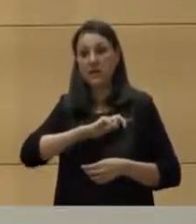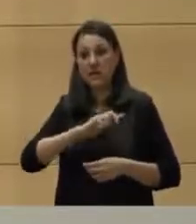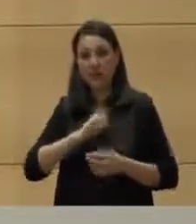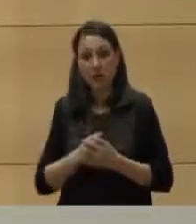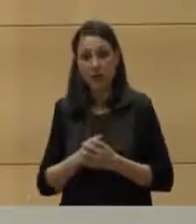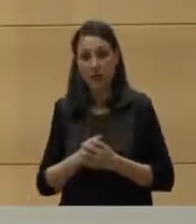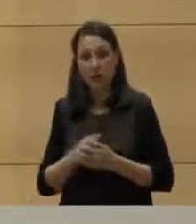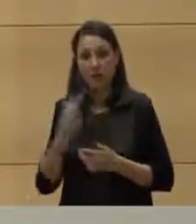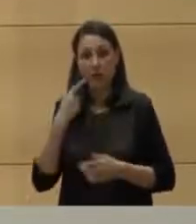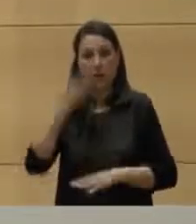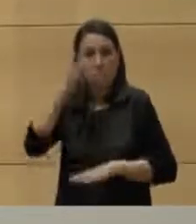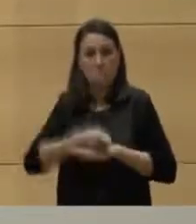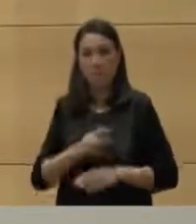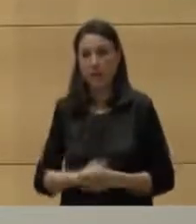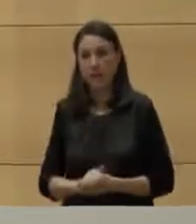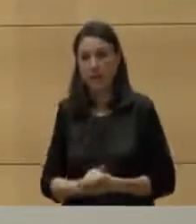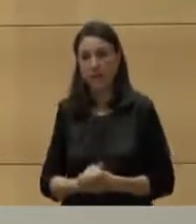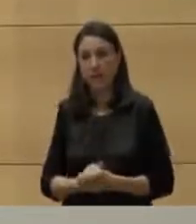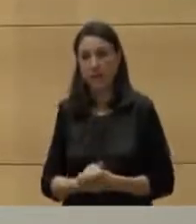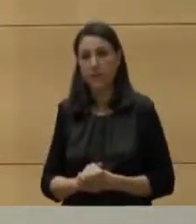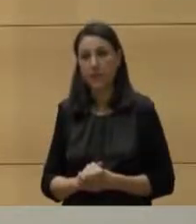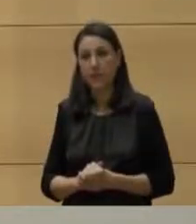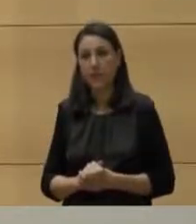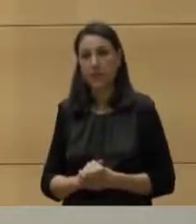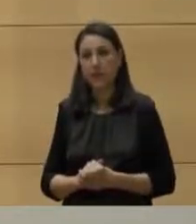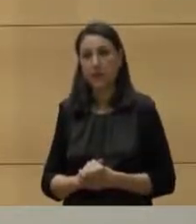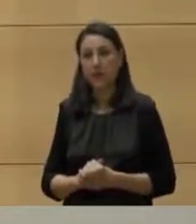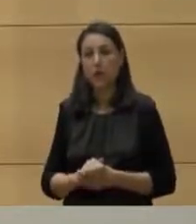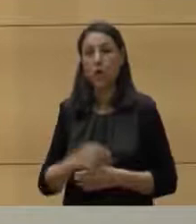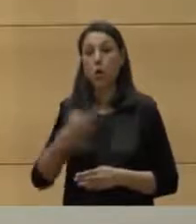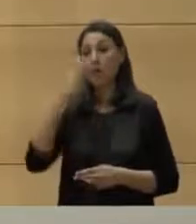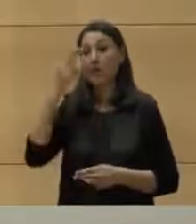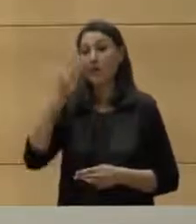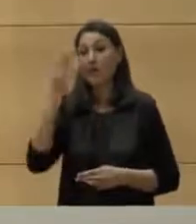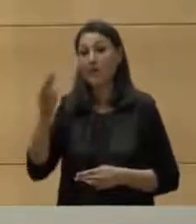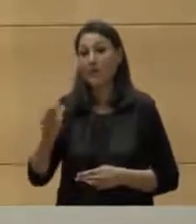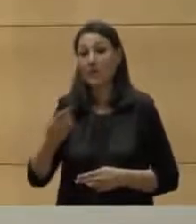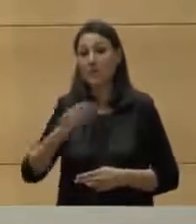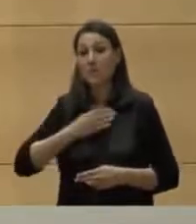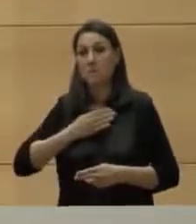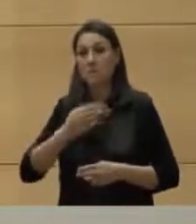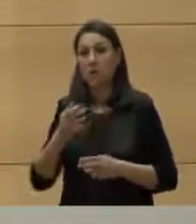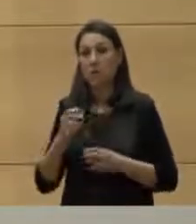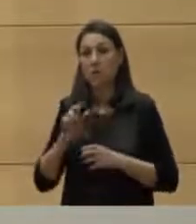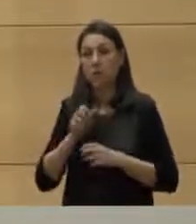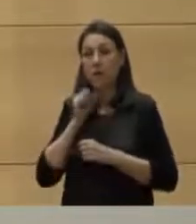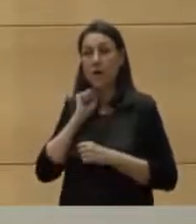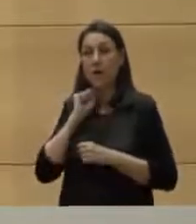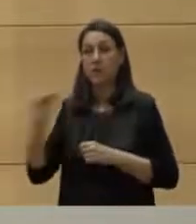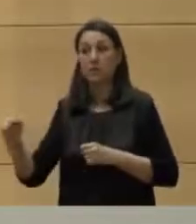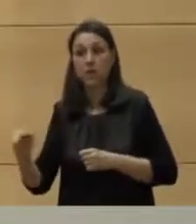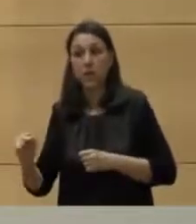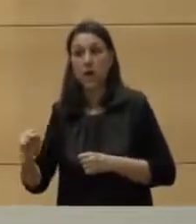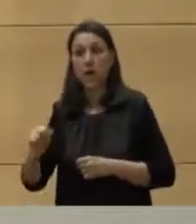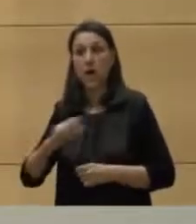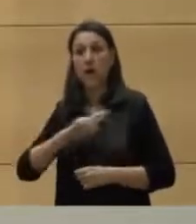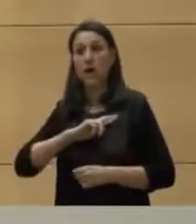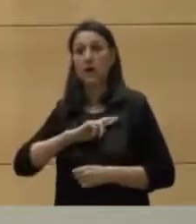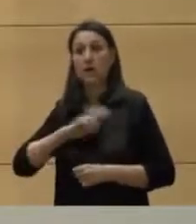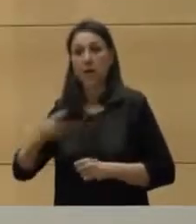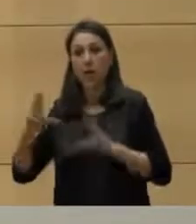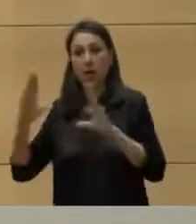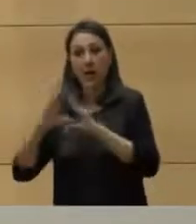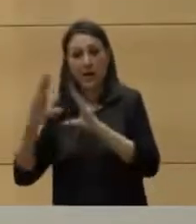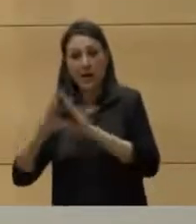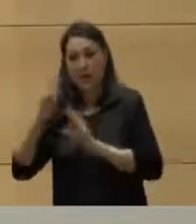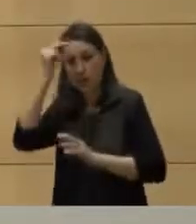cuartelera, la supeditación de los intereses patrios a la Iglesia Católica, Apostólica y Romana,